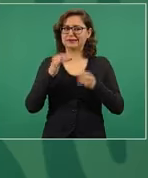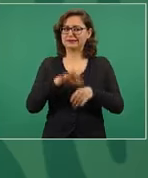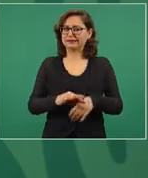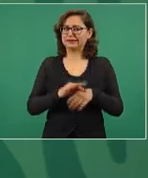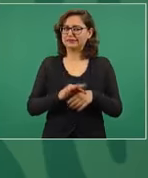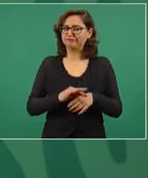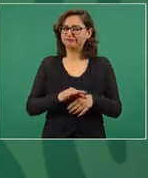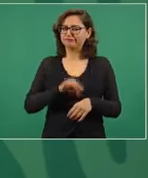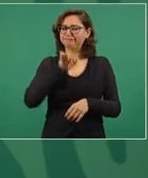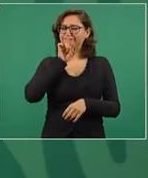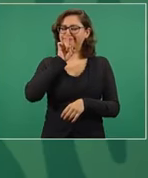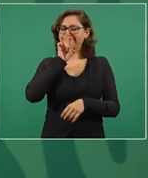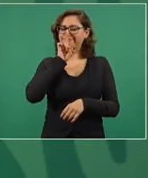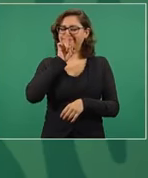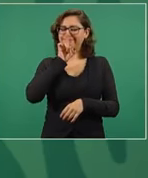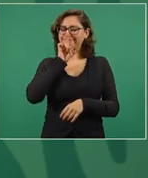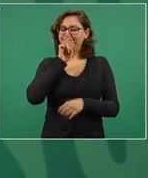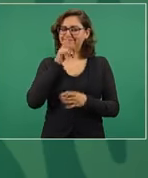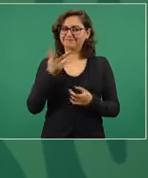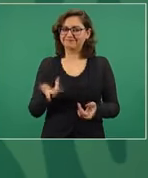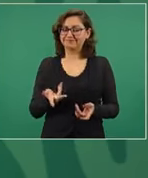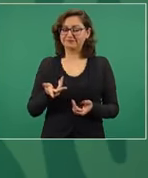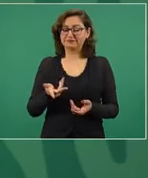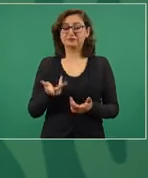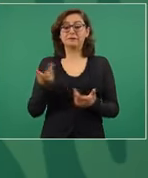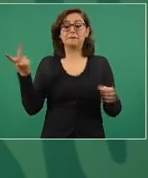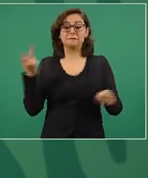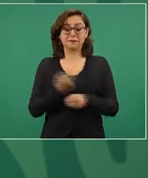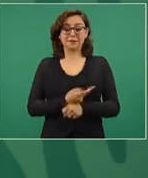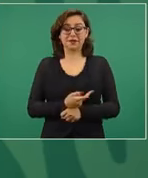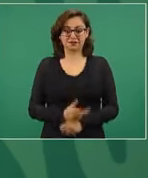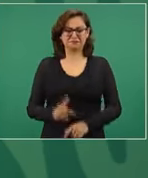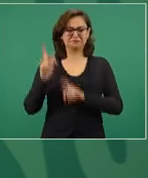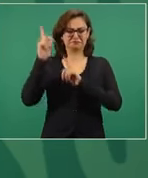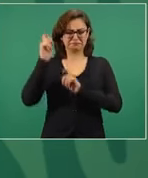porque pasaron las armas y